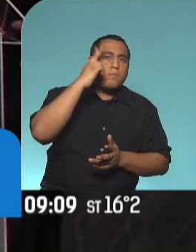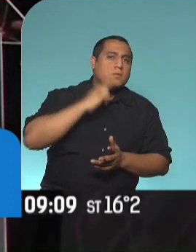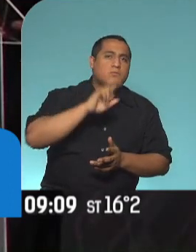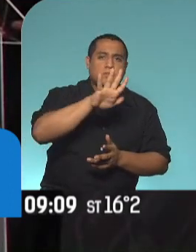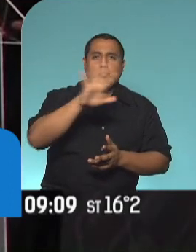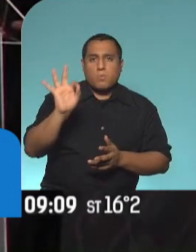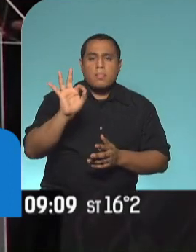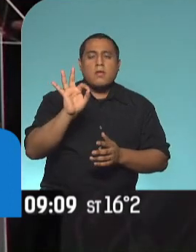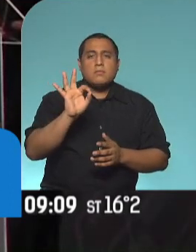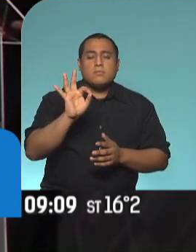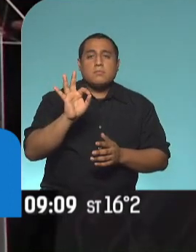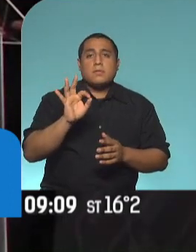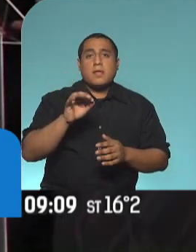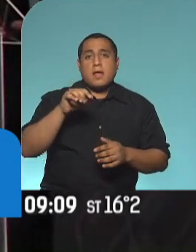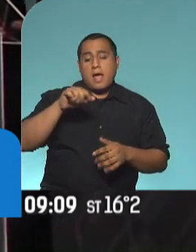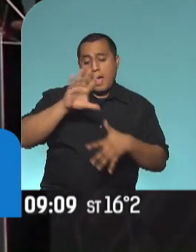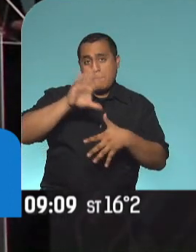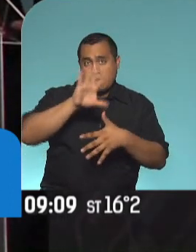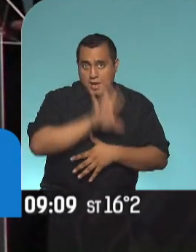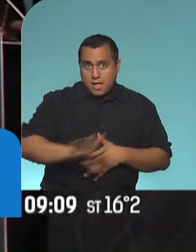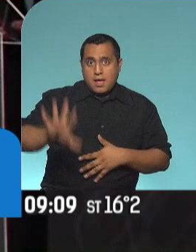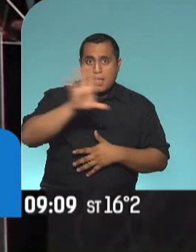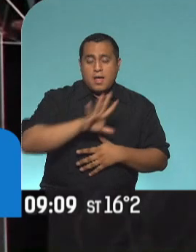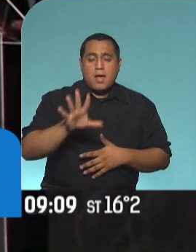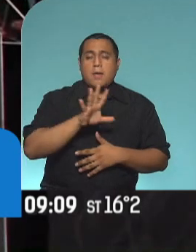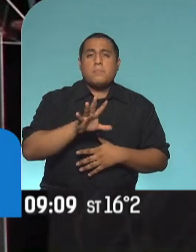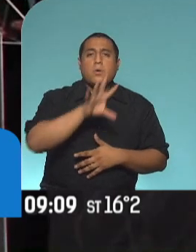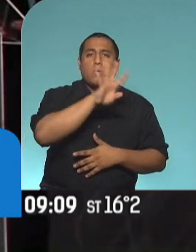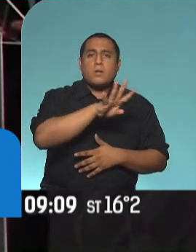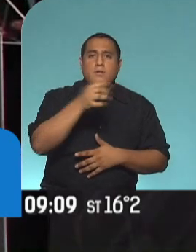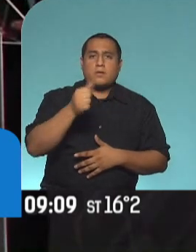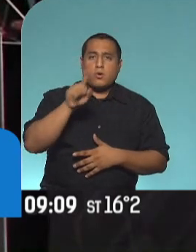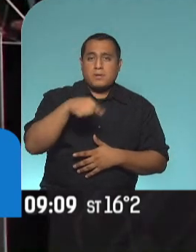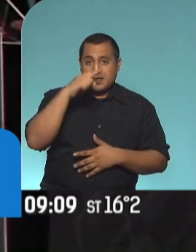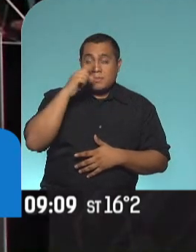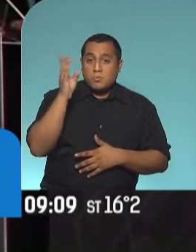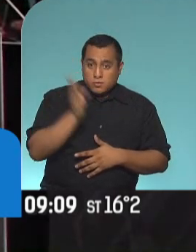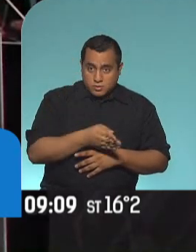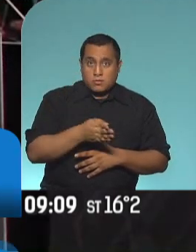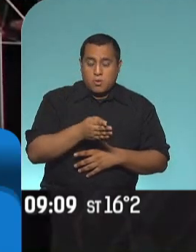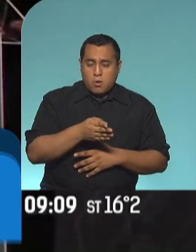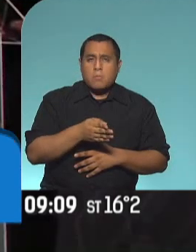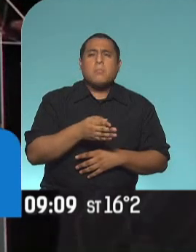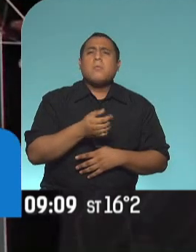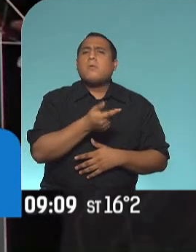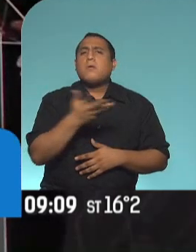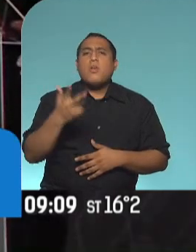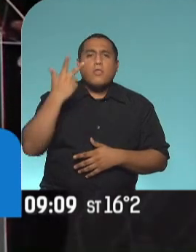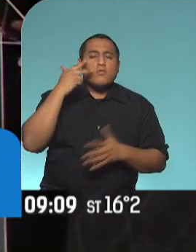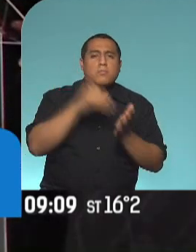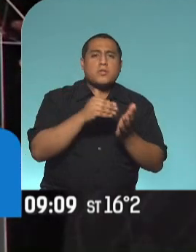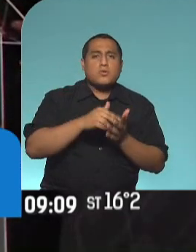40.251.950 casos a nivel regional en América, representando el 46,7% del mundo. Tenemos